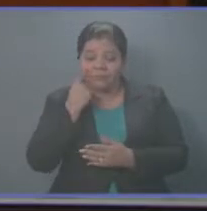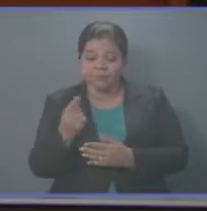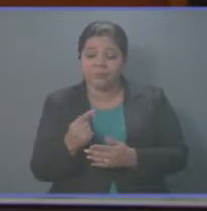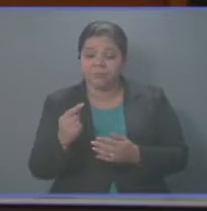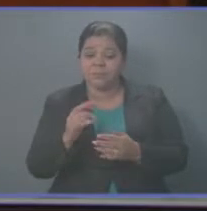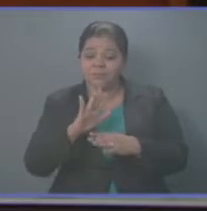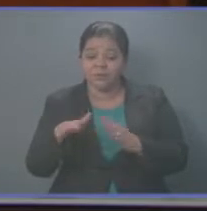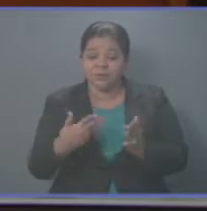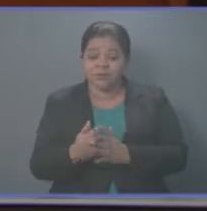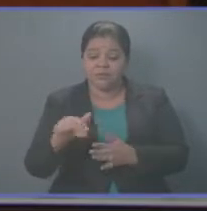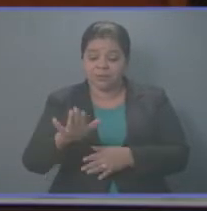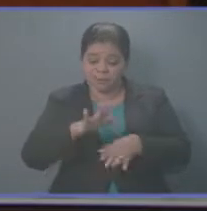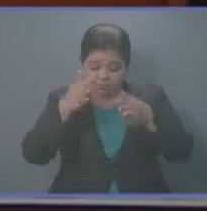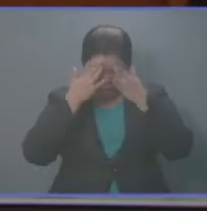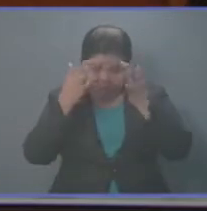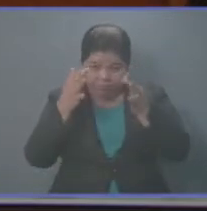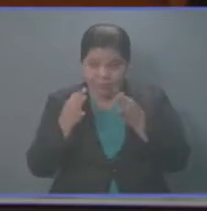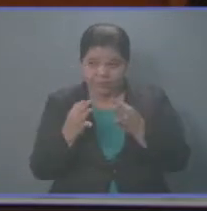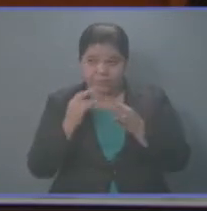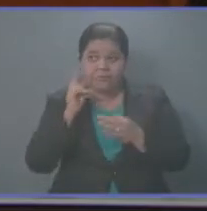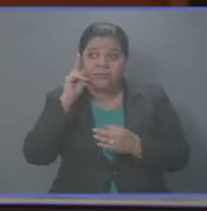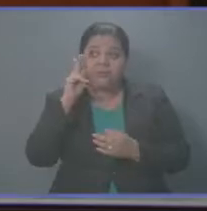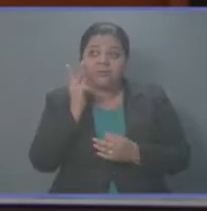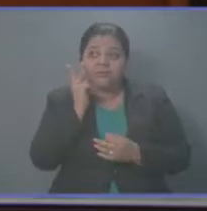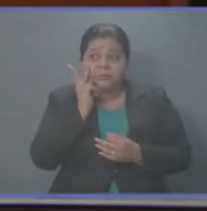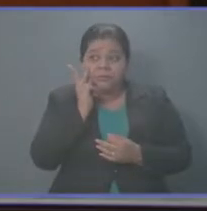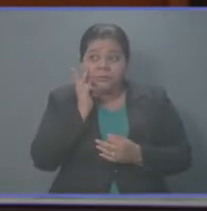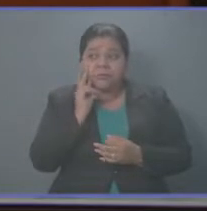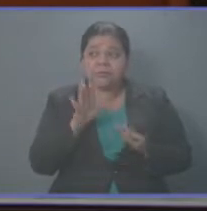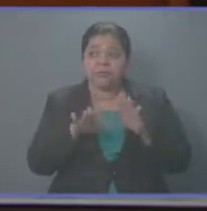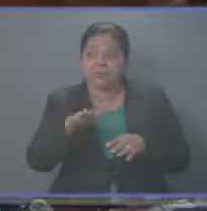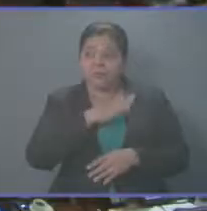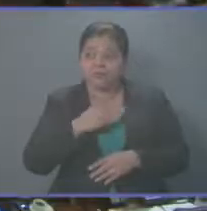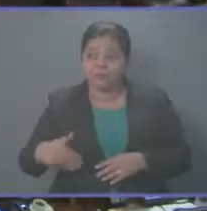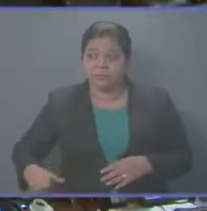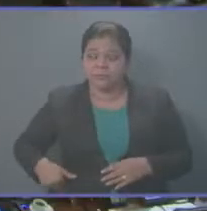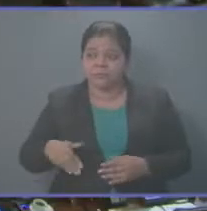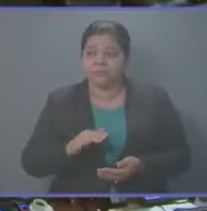las consecuencias de sus decisiones. Eso significa lo han hecho mal. Gracias, presidente.